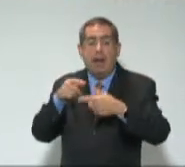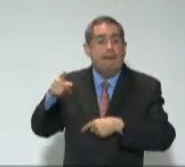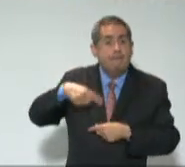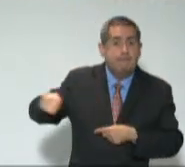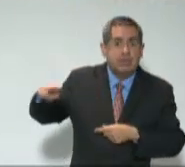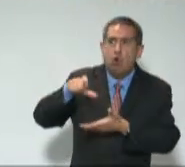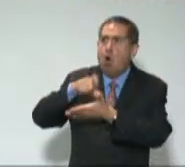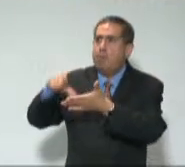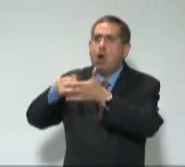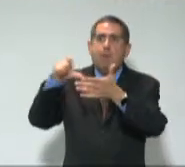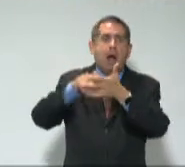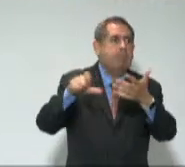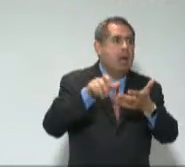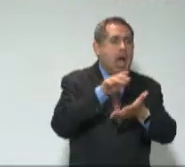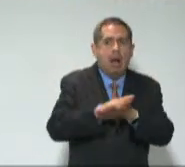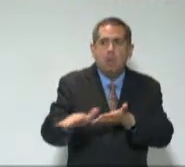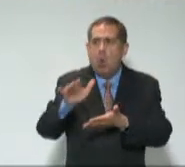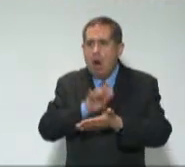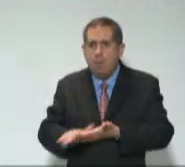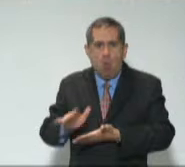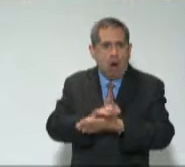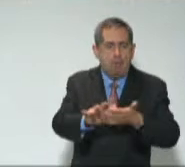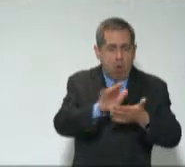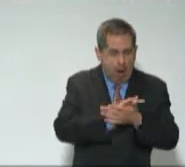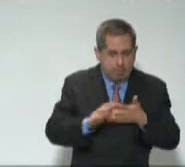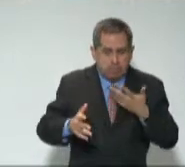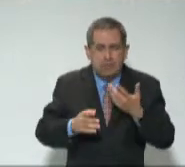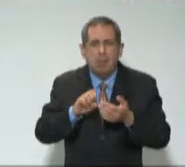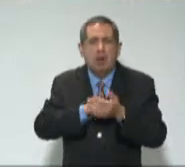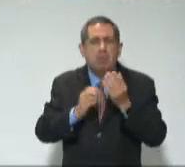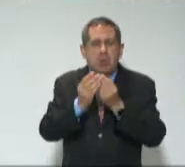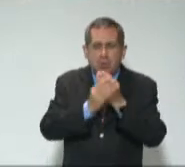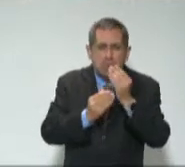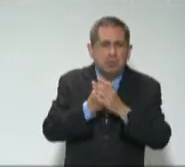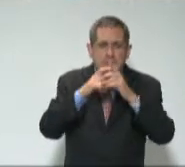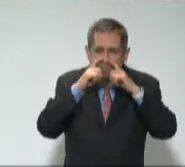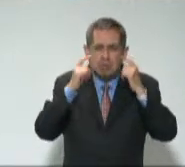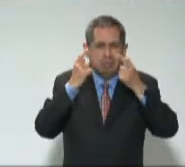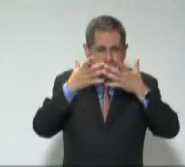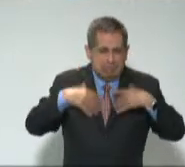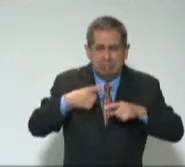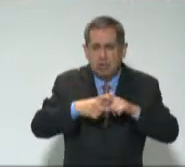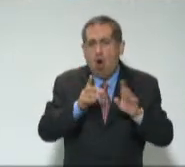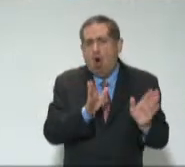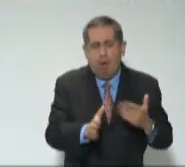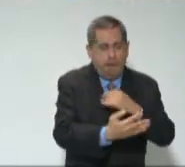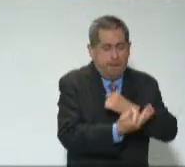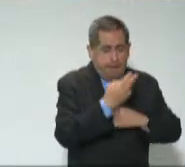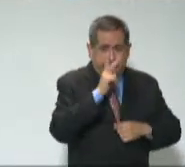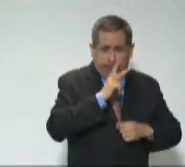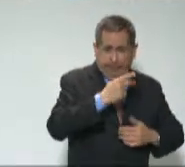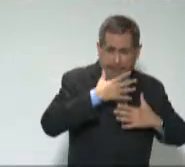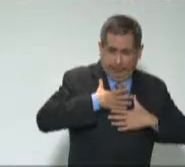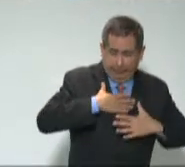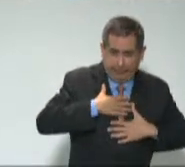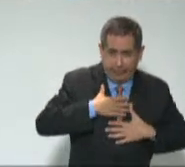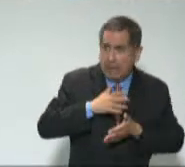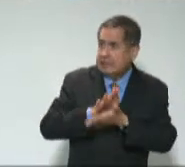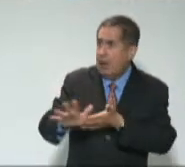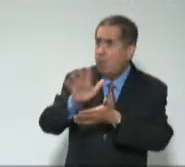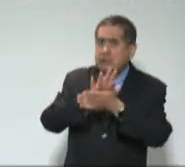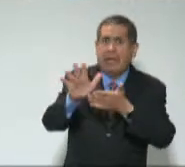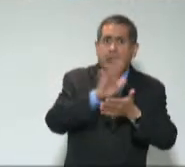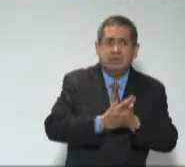insumos ya sean equipos de protección o equipos eh Como los ventiladores El problema es que